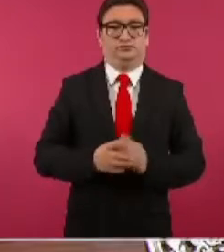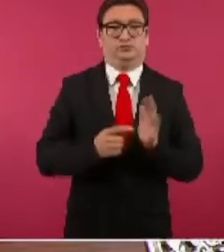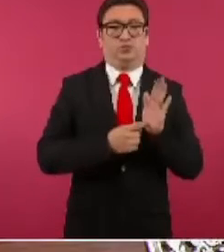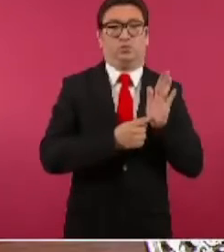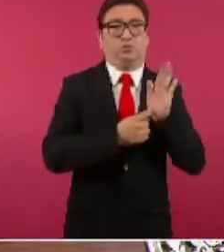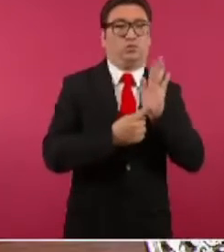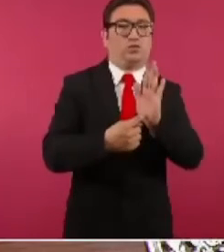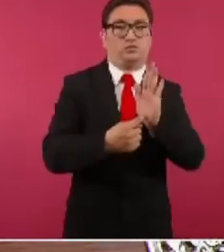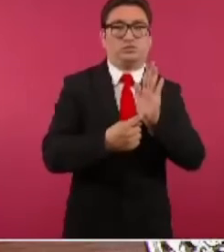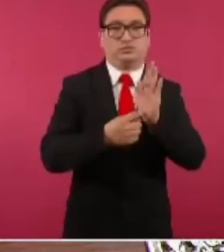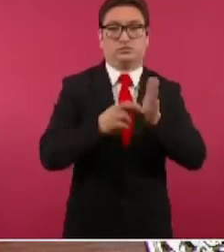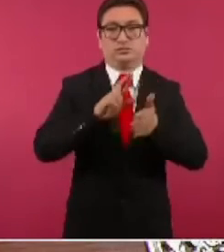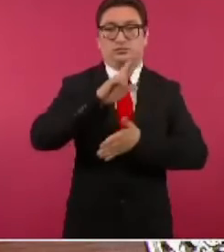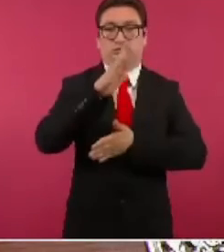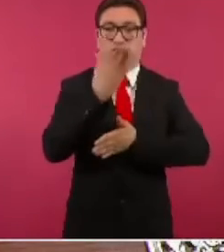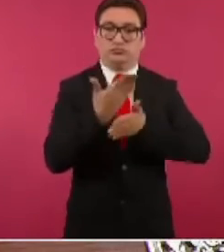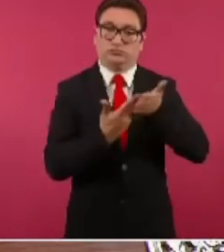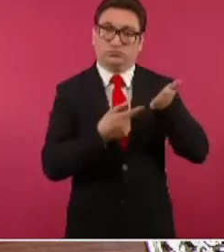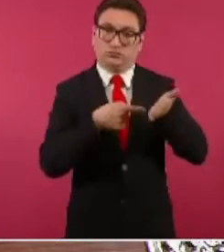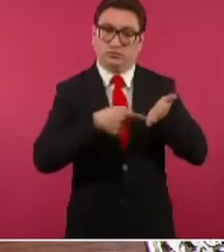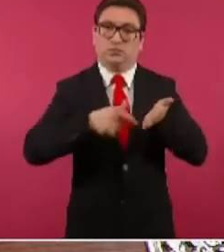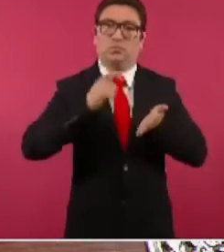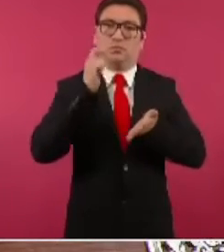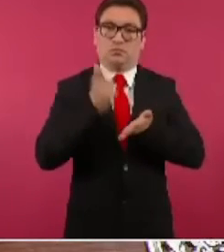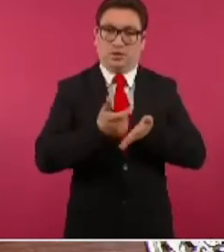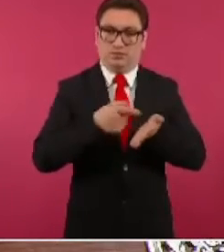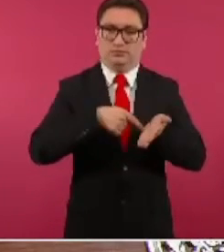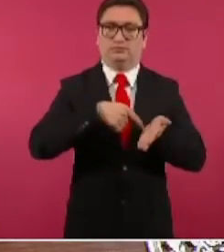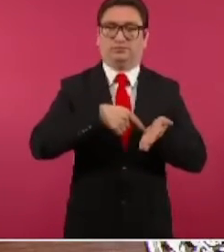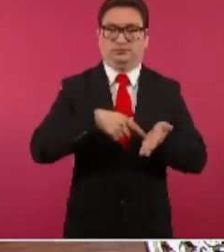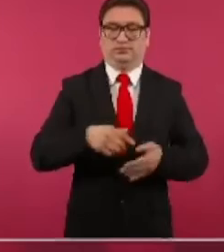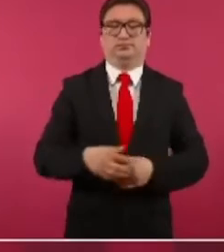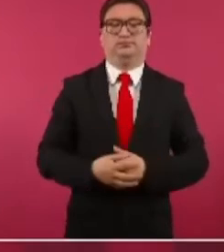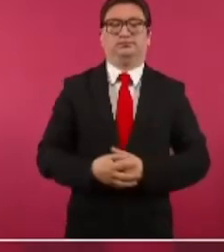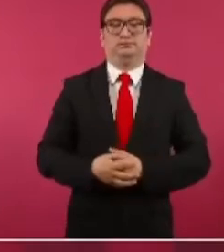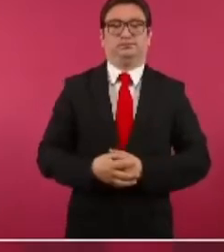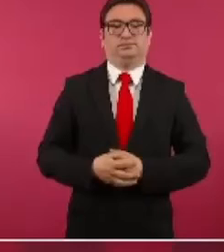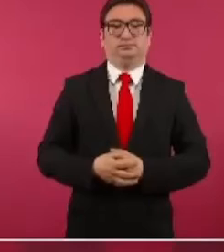los comprobantes de pago.